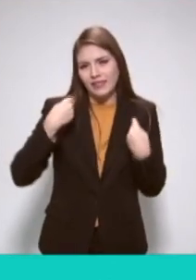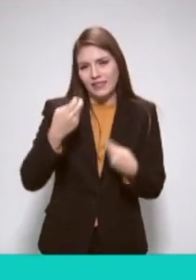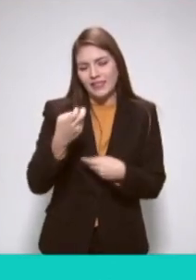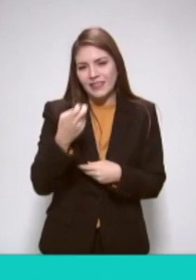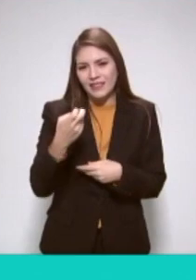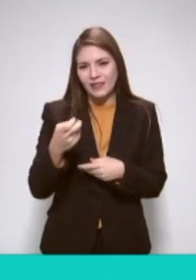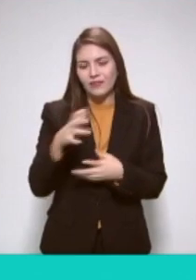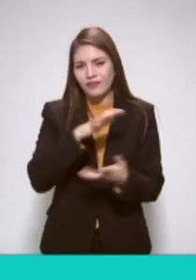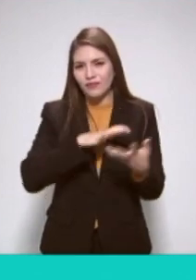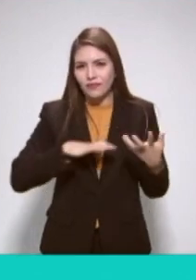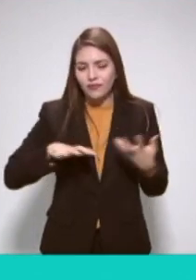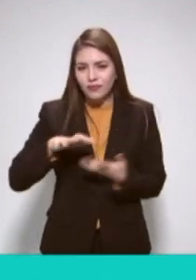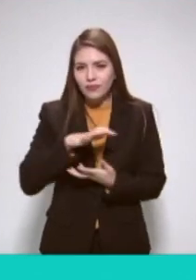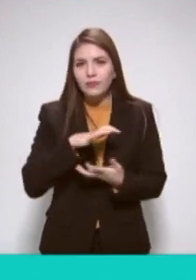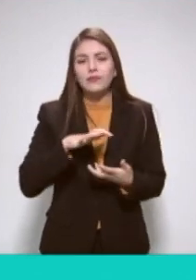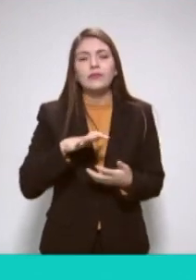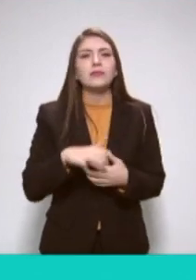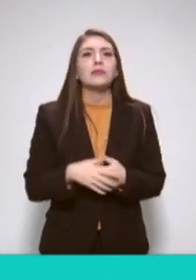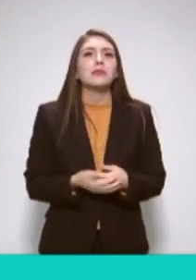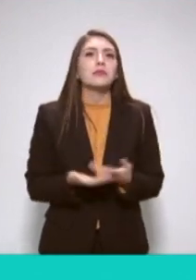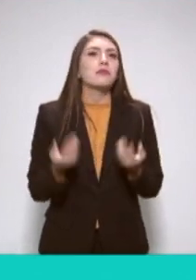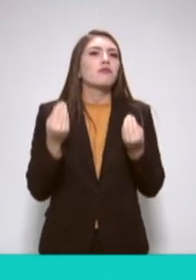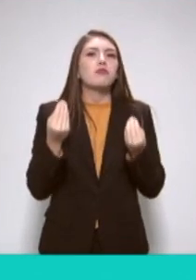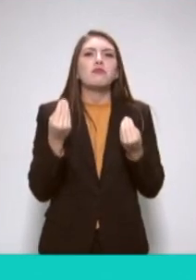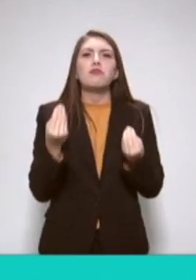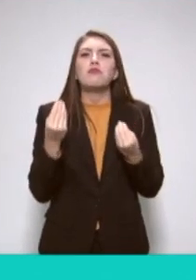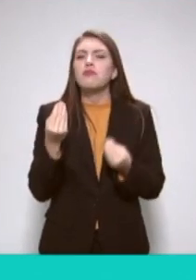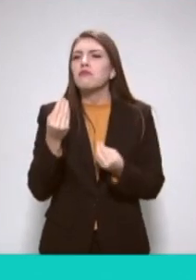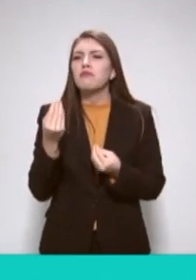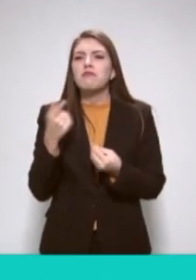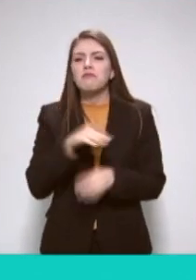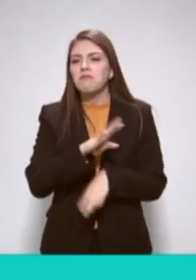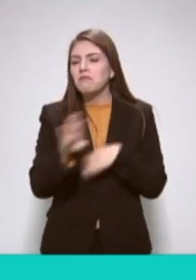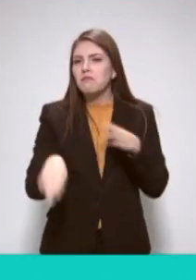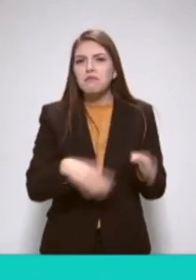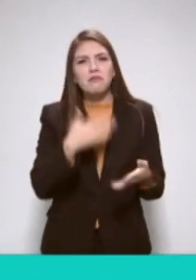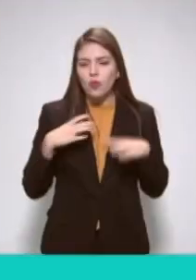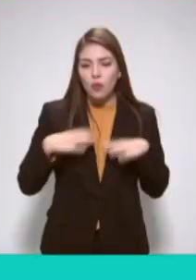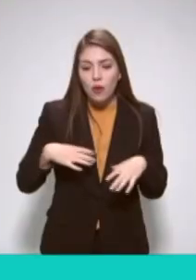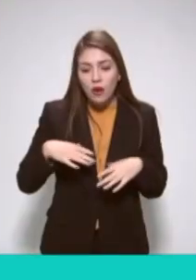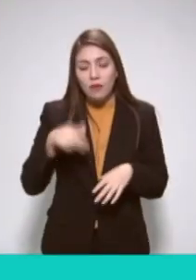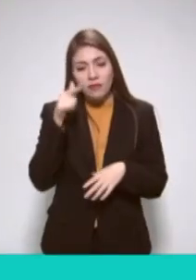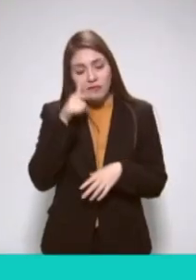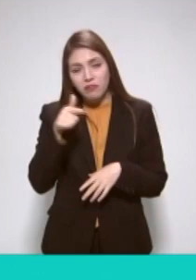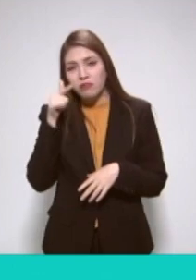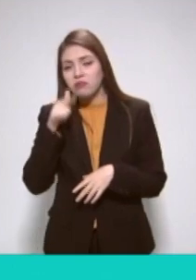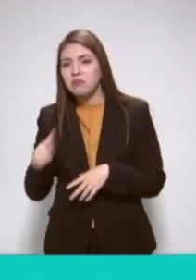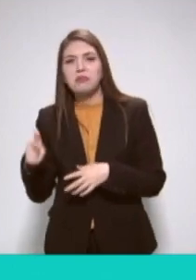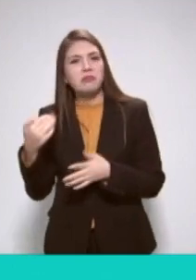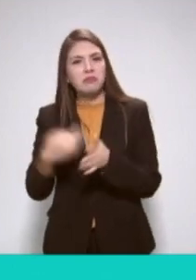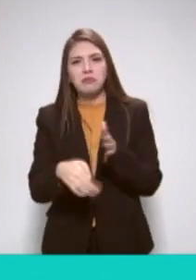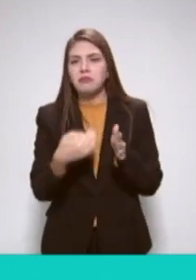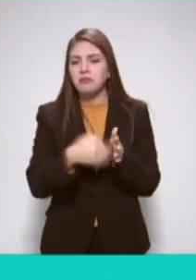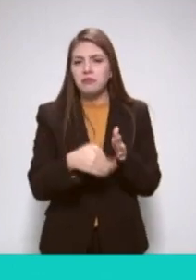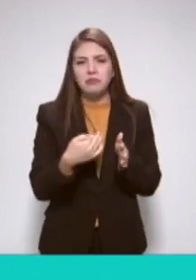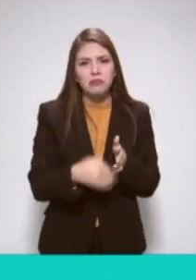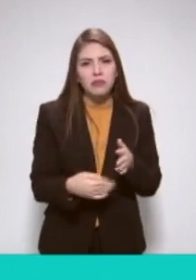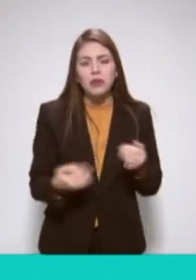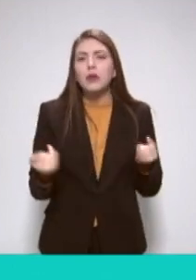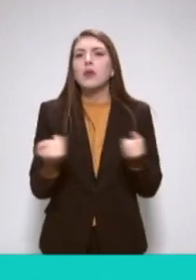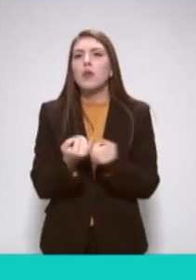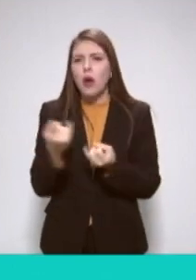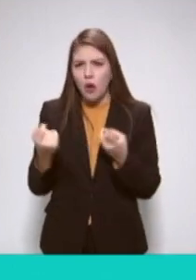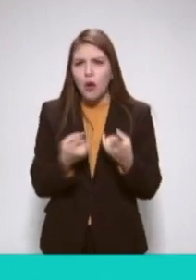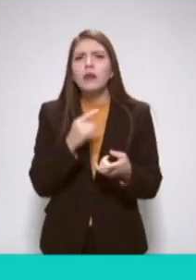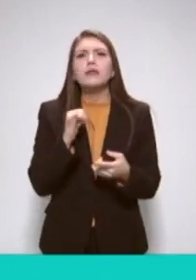anónimos que muchos son, porque nunca se supo de ellos ni del fin tristísimo que tuvieron, y también de los que, como dice Patricia,